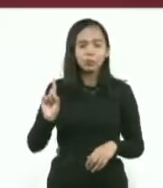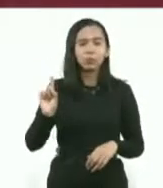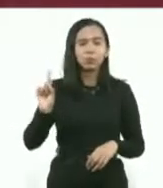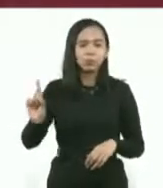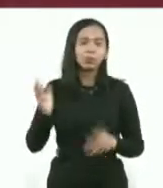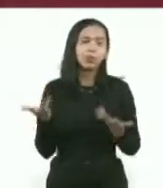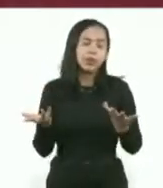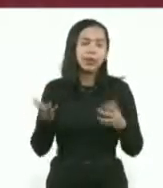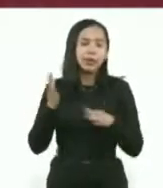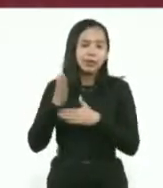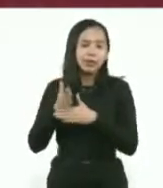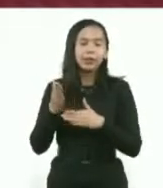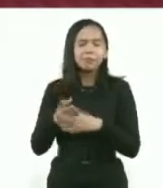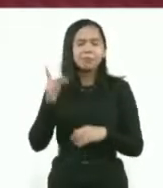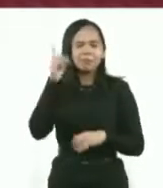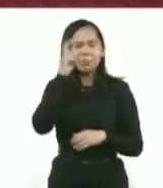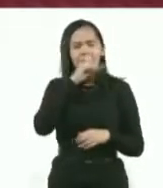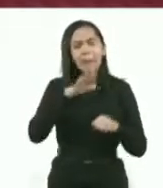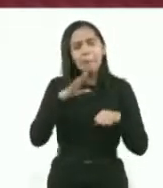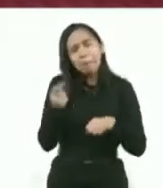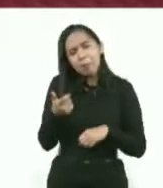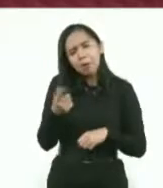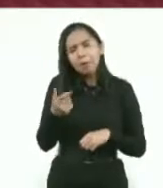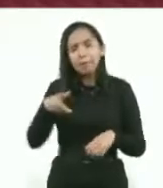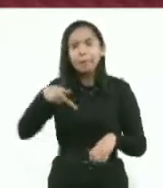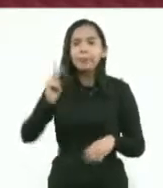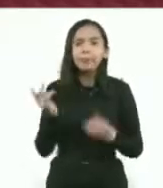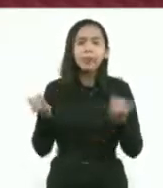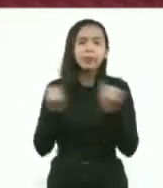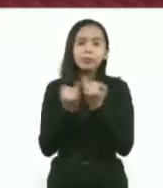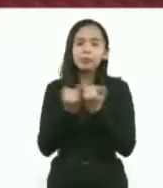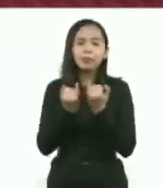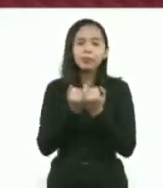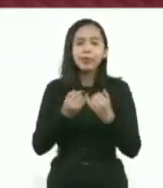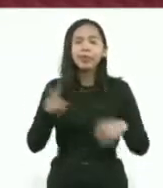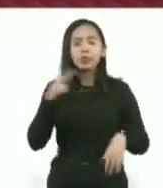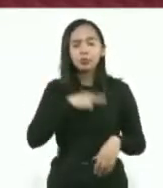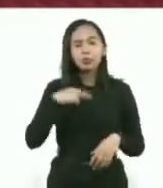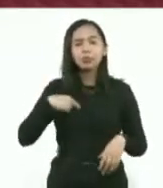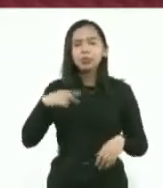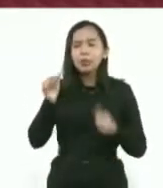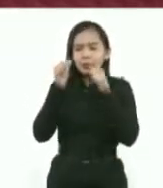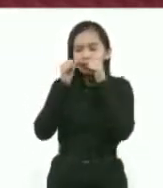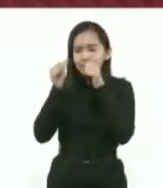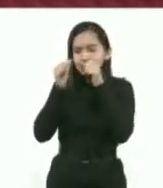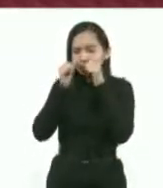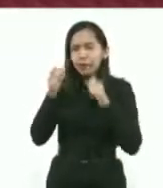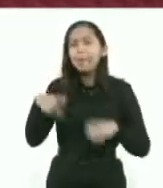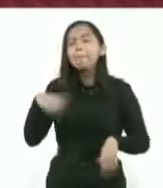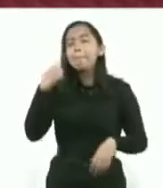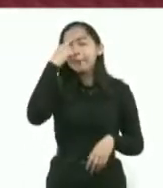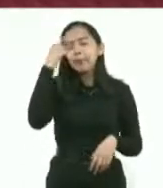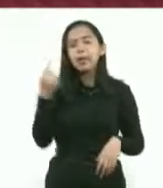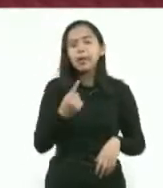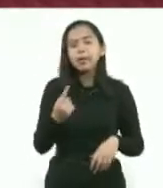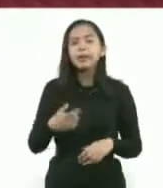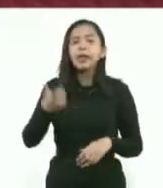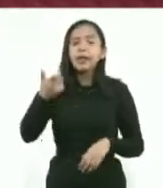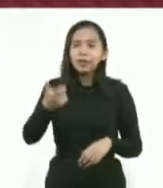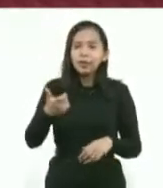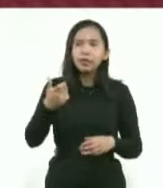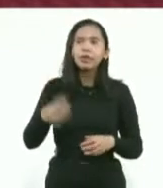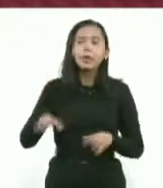gobierno, en particular los precios de la Ciudad de México son los precios